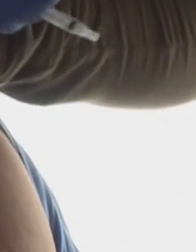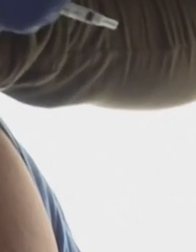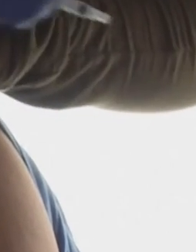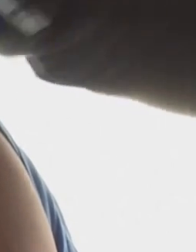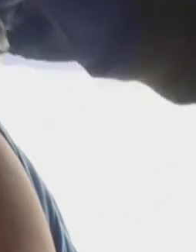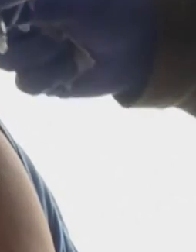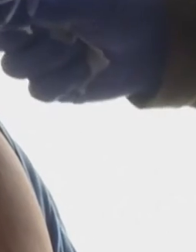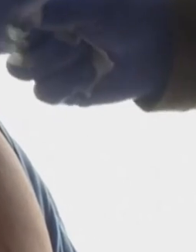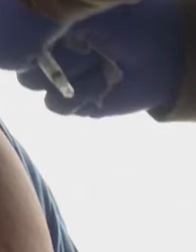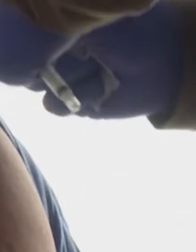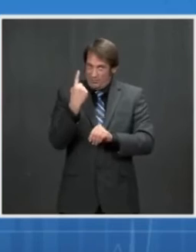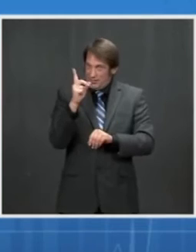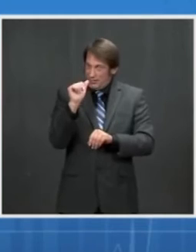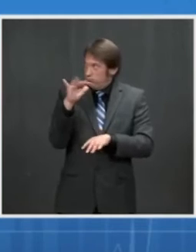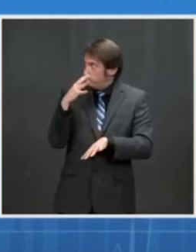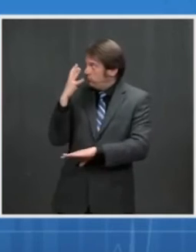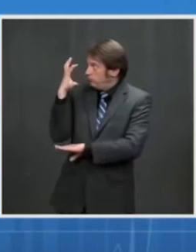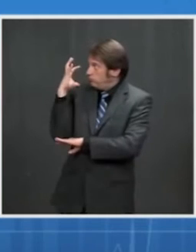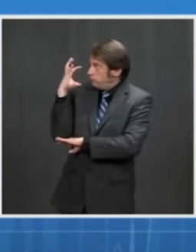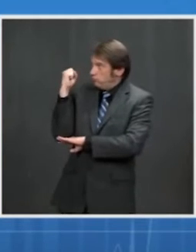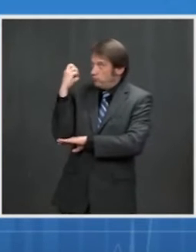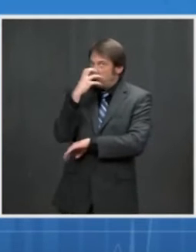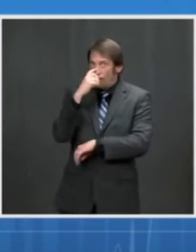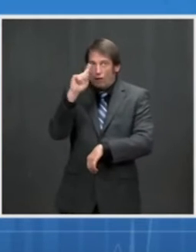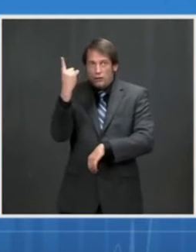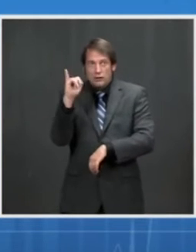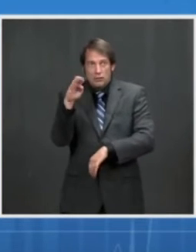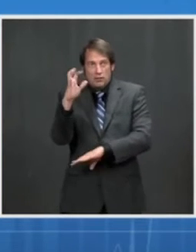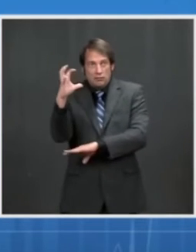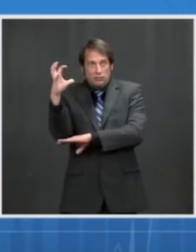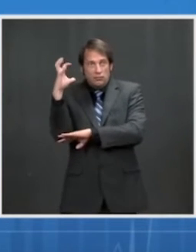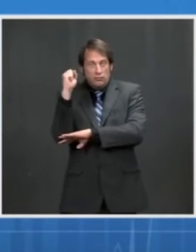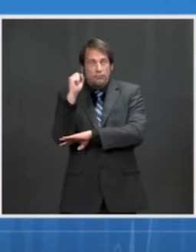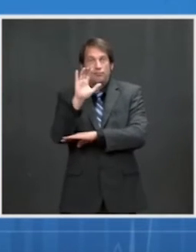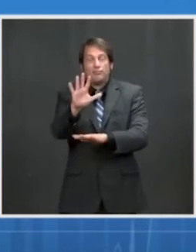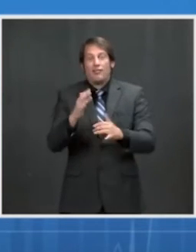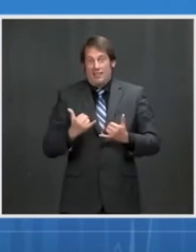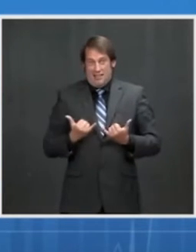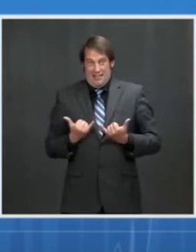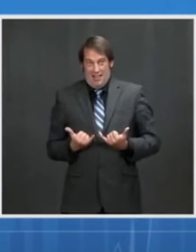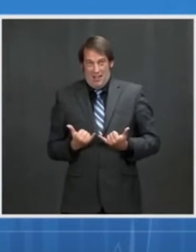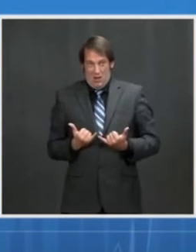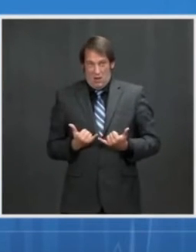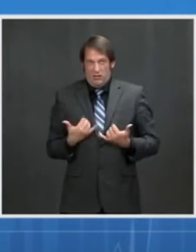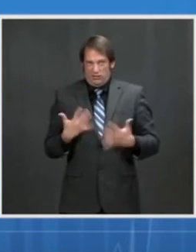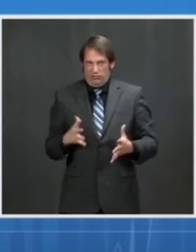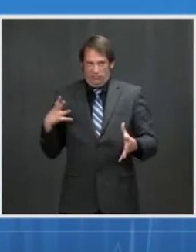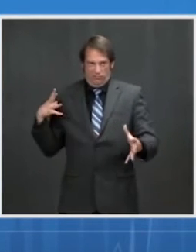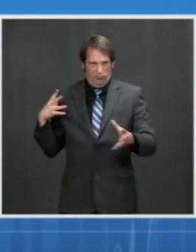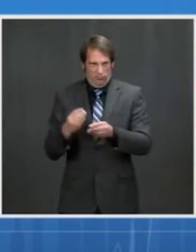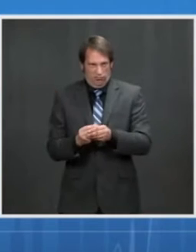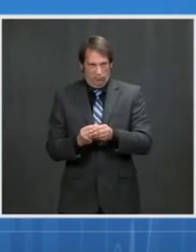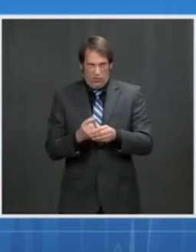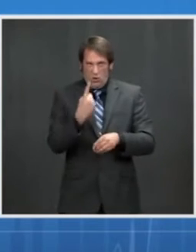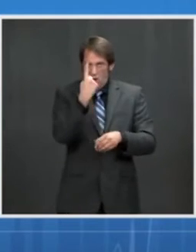sobre todo en la población juvenil al día de hoy casi uno de cada tres estadounidenses y más del 40%